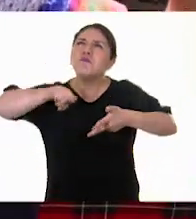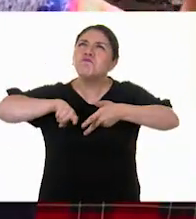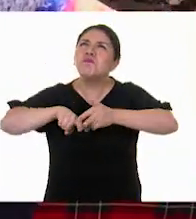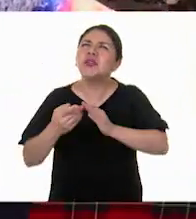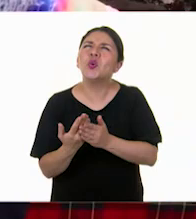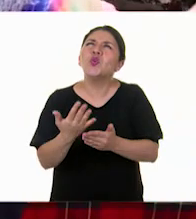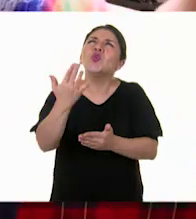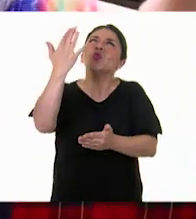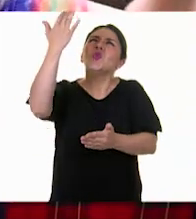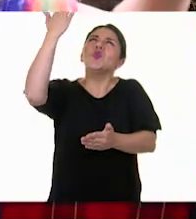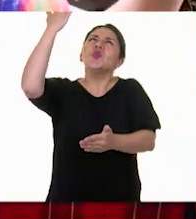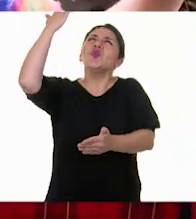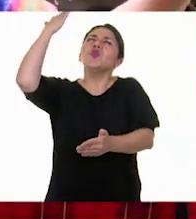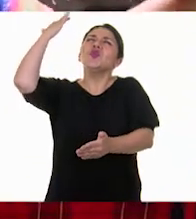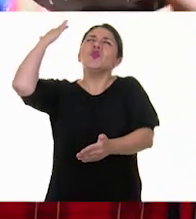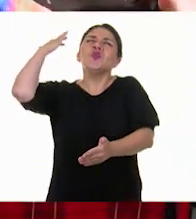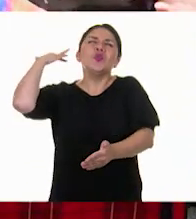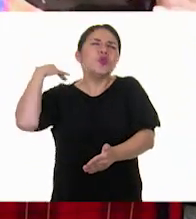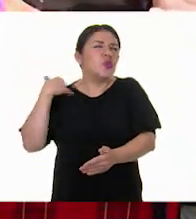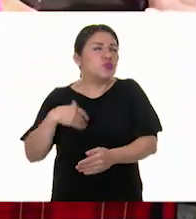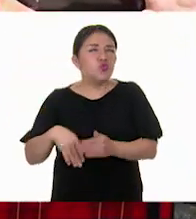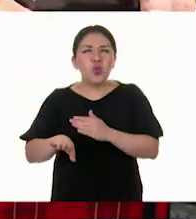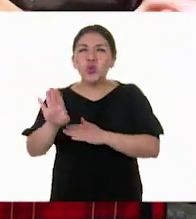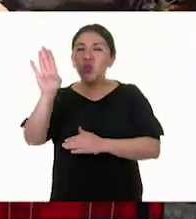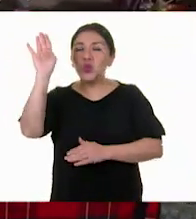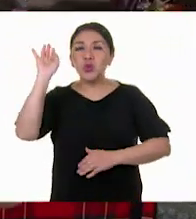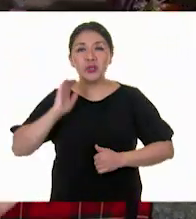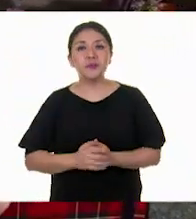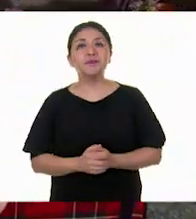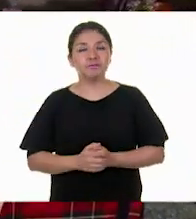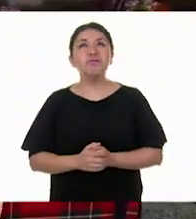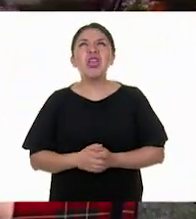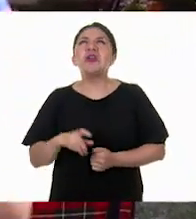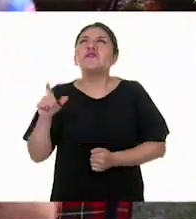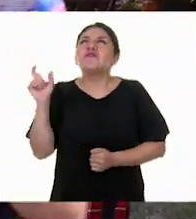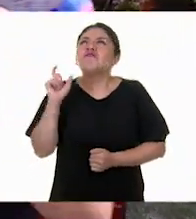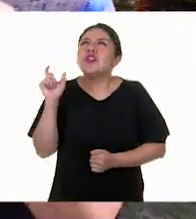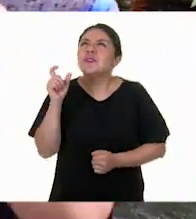hace muchísimo, muchísimo tiempo.